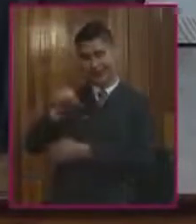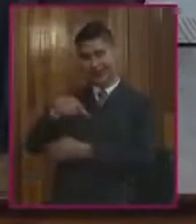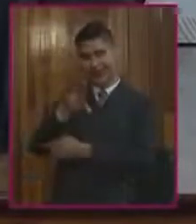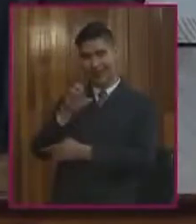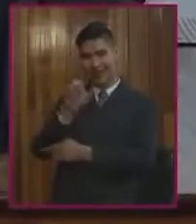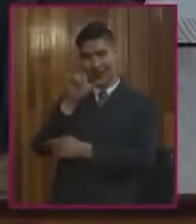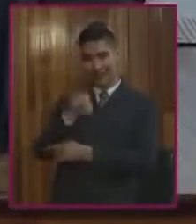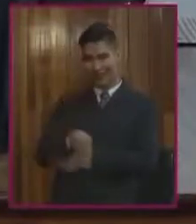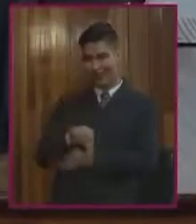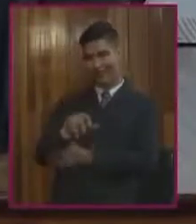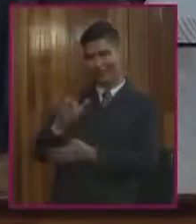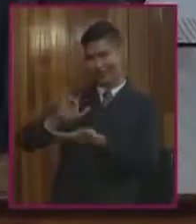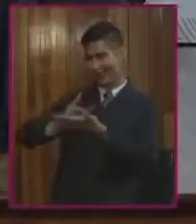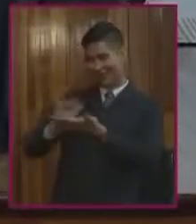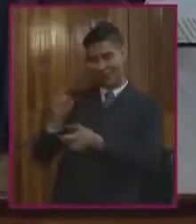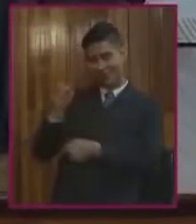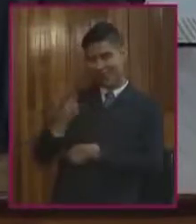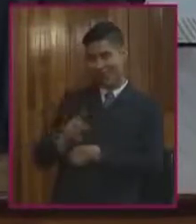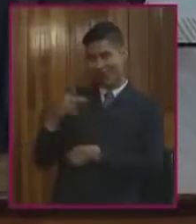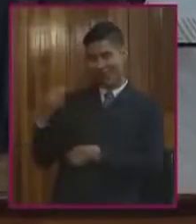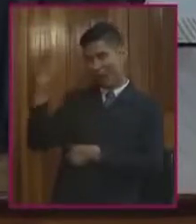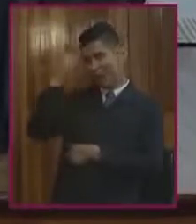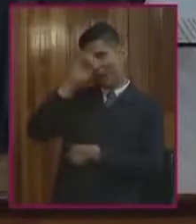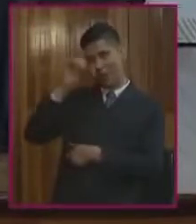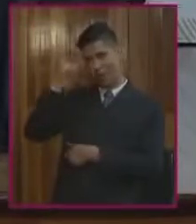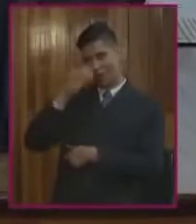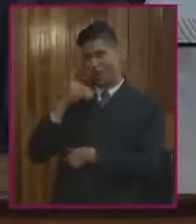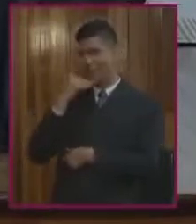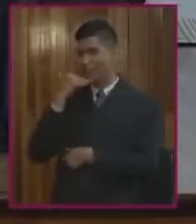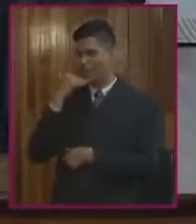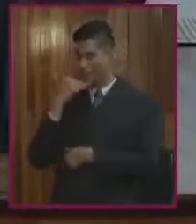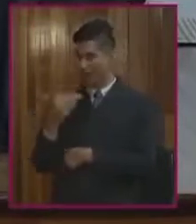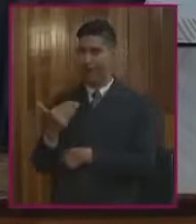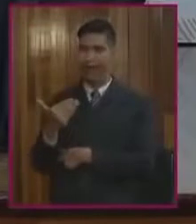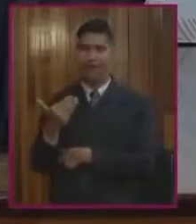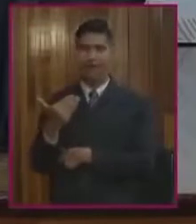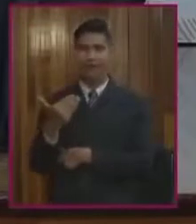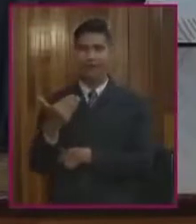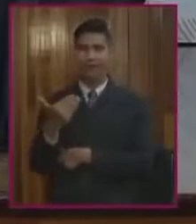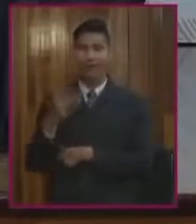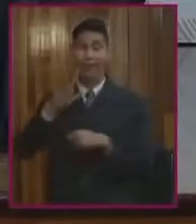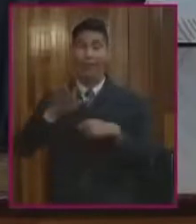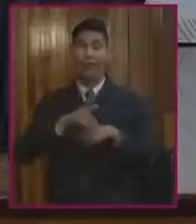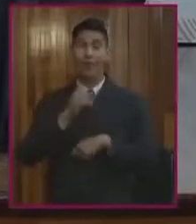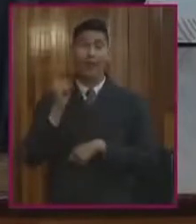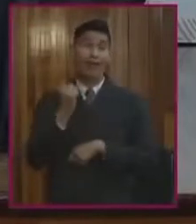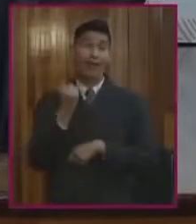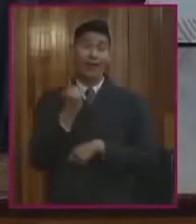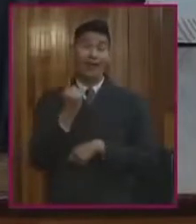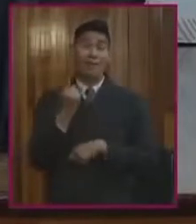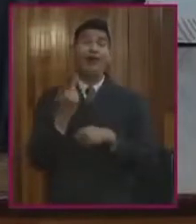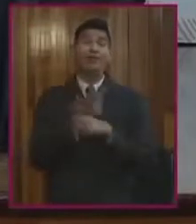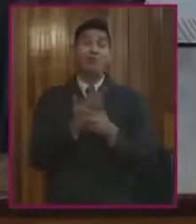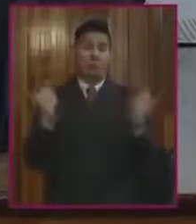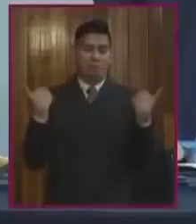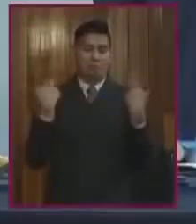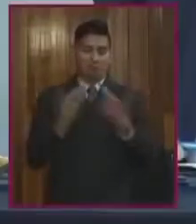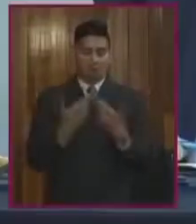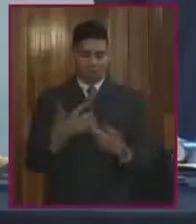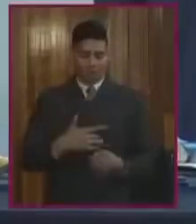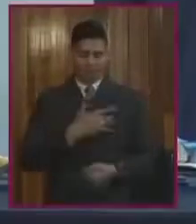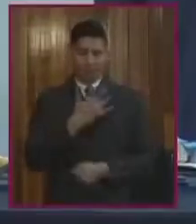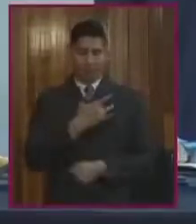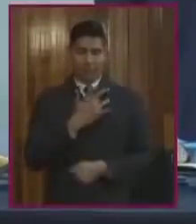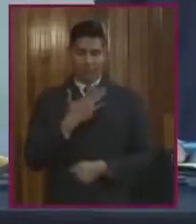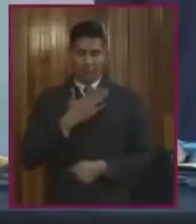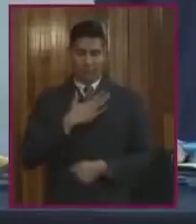agradece esa mirada con la que ustedes han hecho el análisis, porque se ponen desde los zapatos del docente, valga la expresión. ¿Y